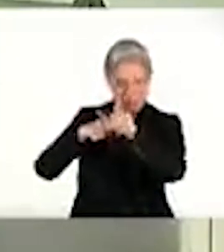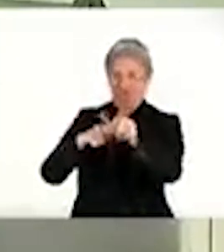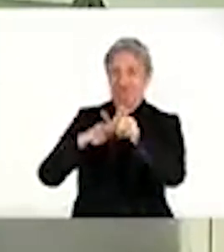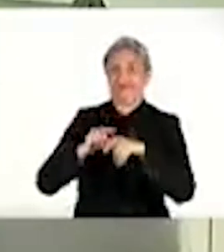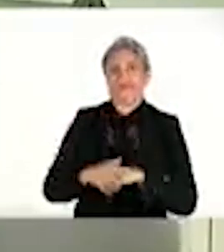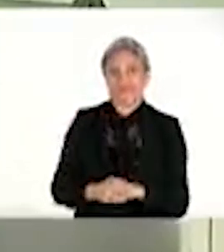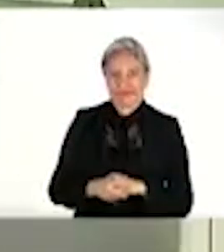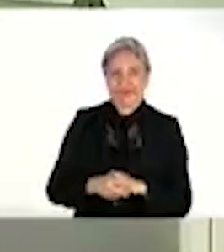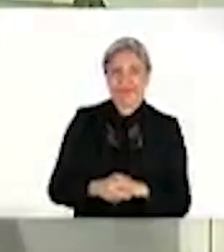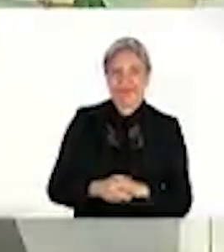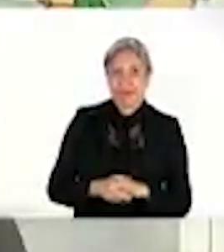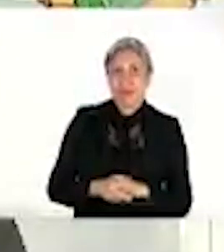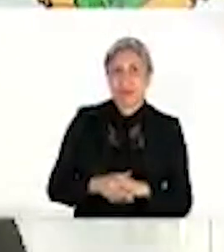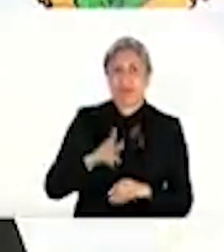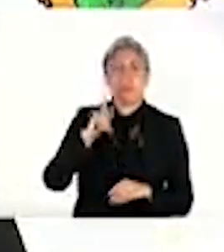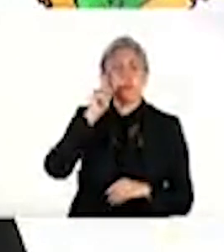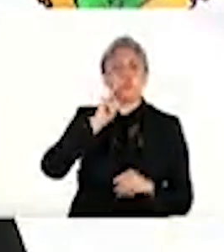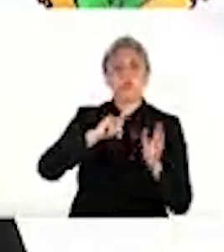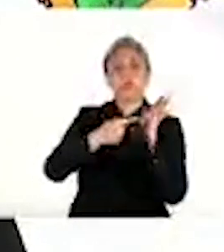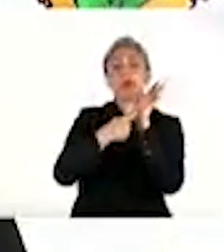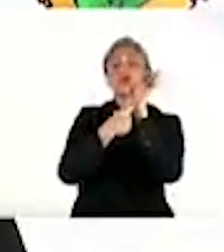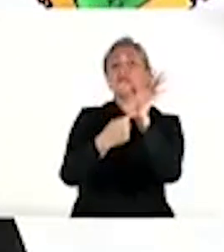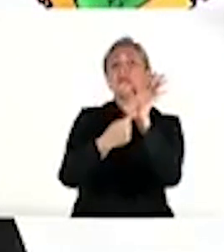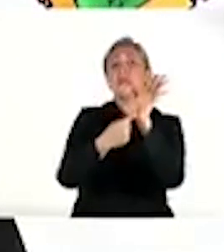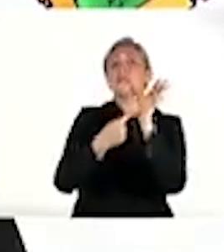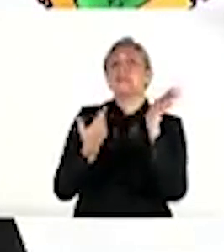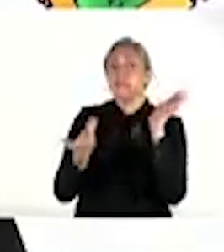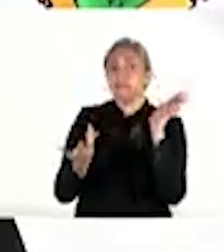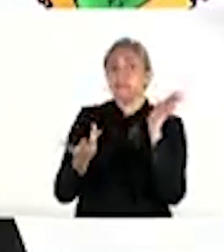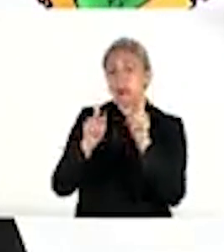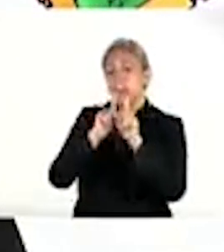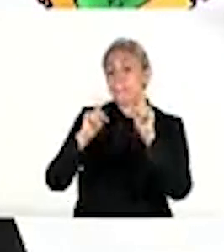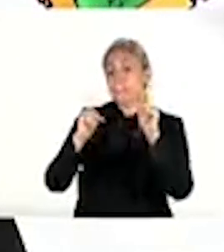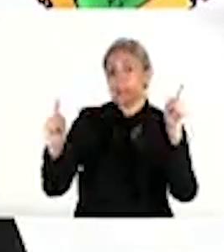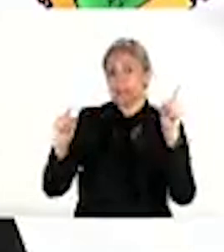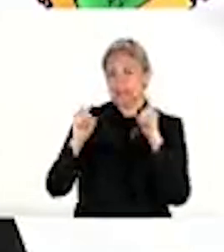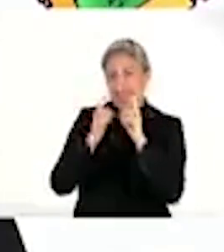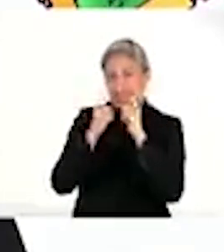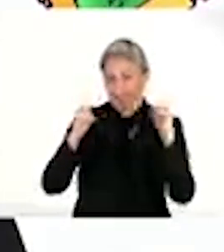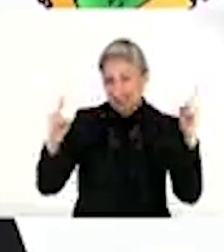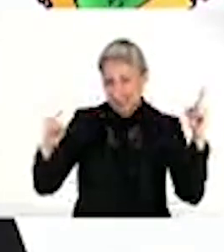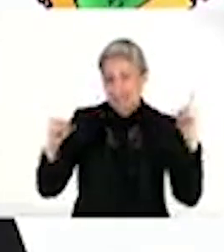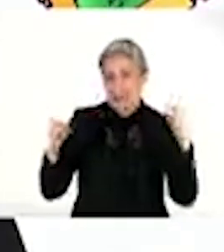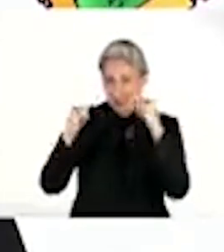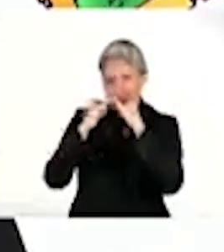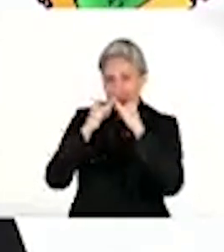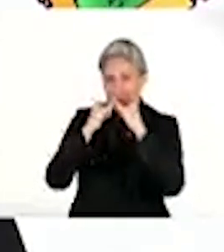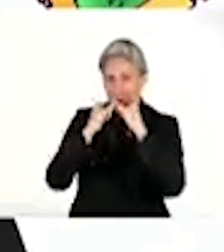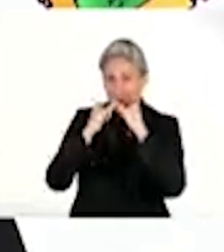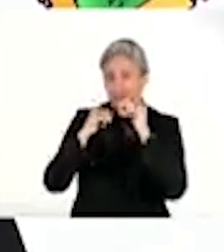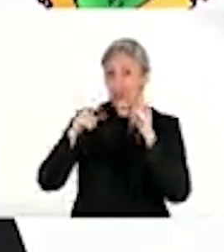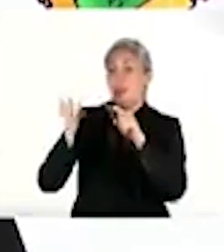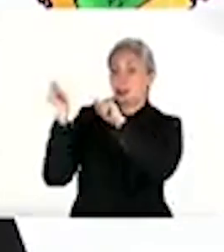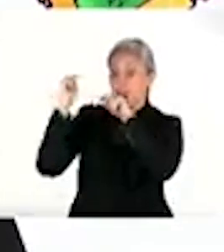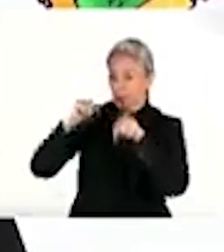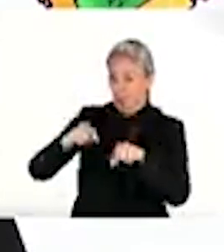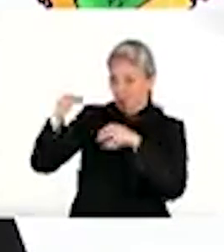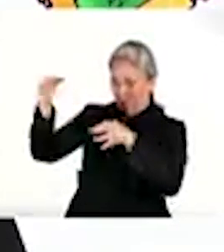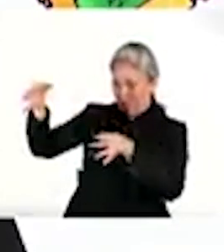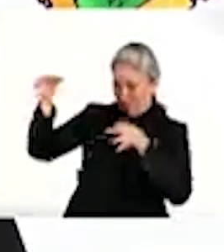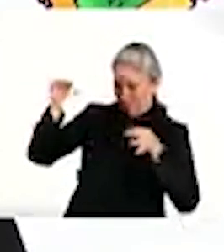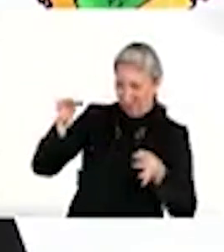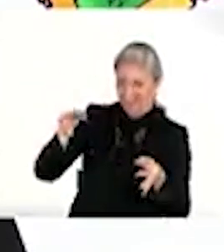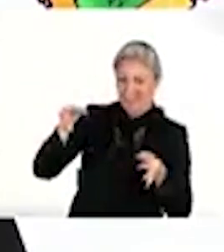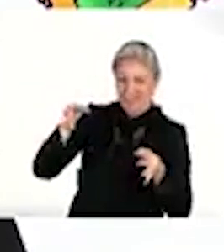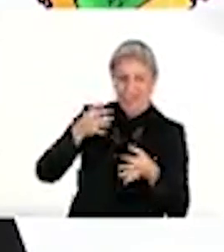la tenemos en el consenso y en el contenido del plan de desarrollo institucional que hoy entrega a esta